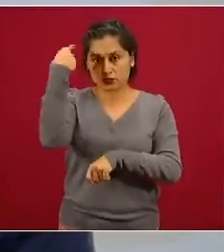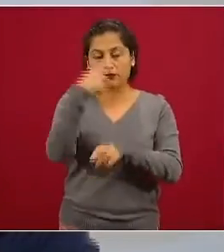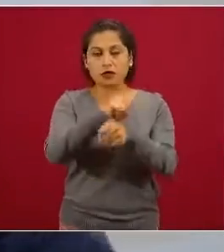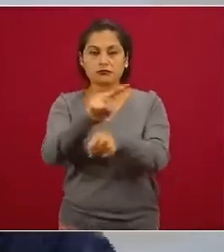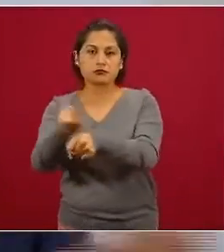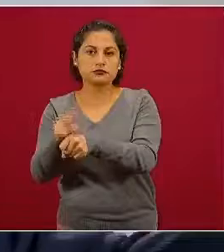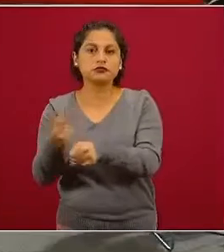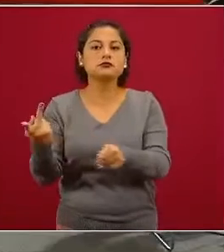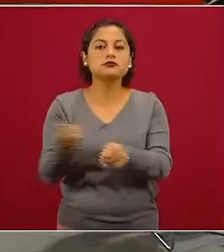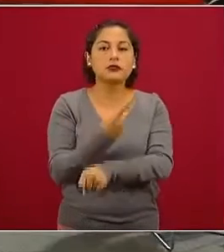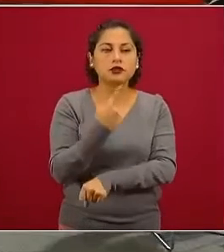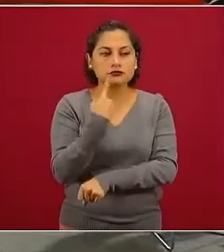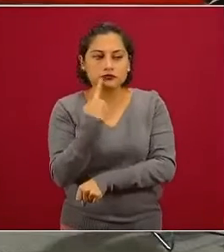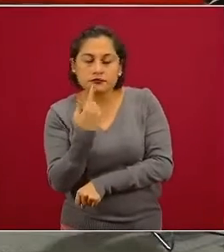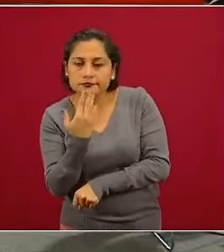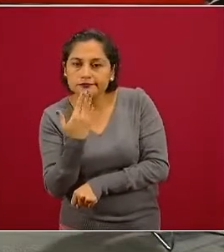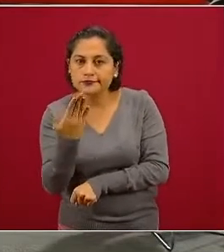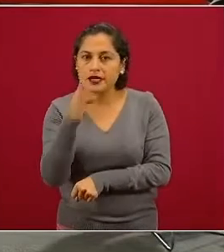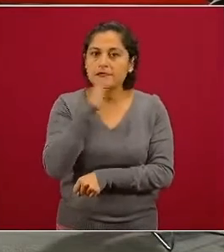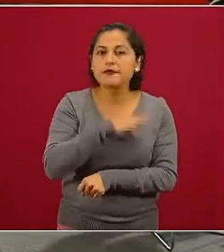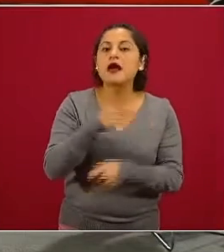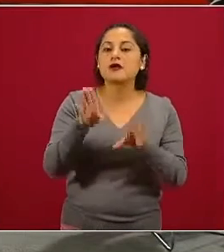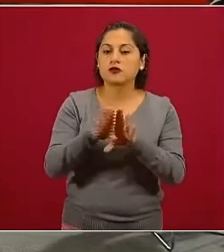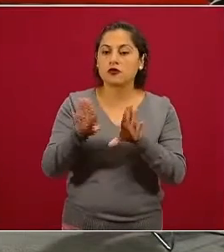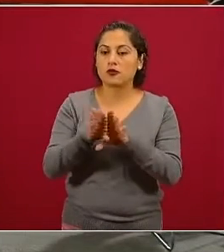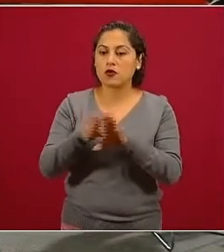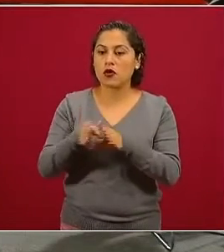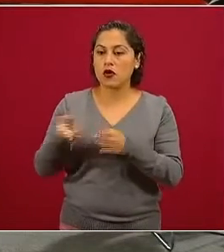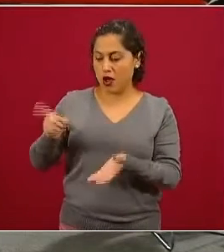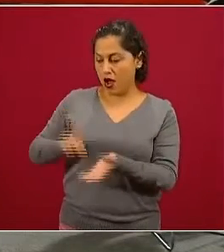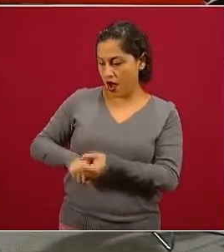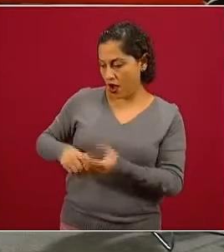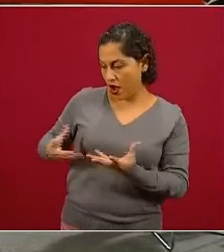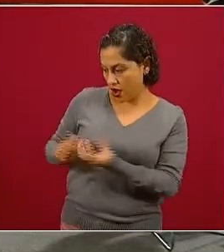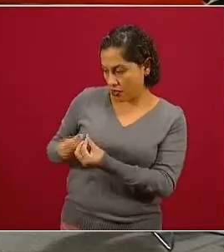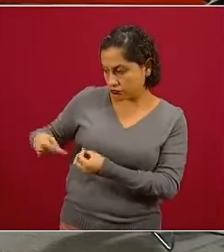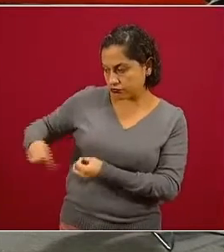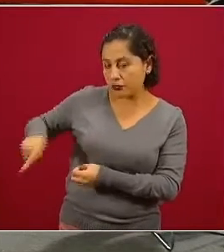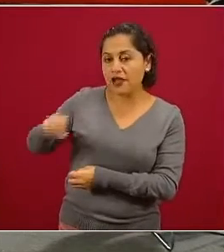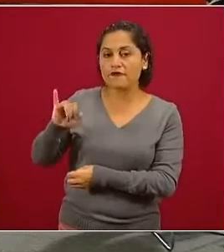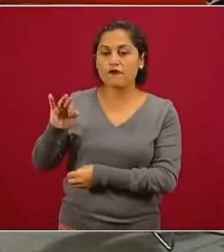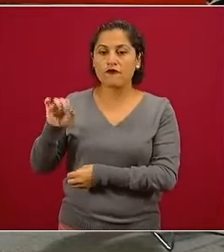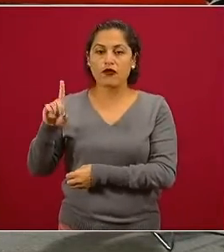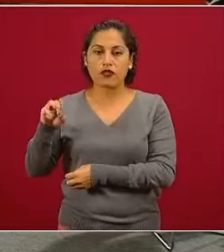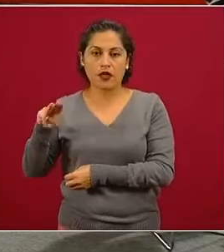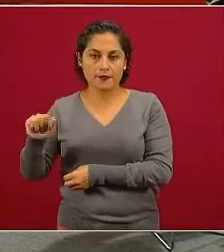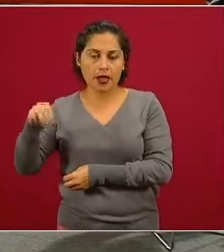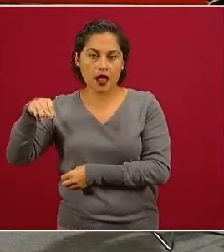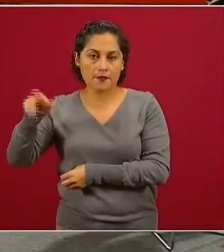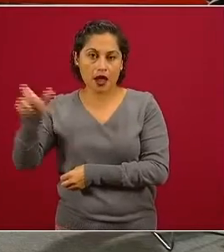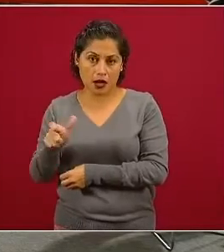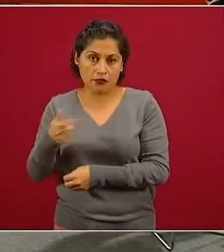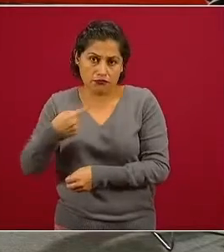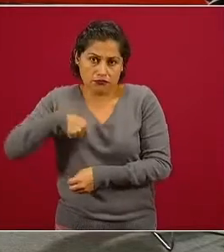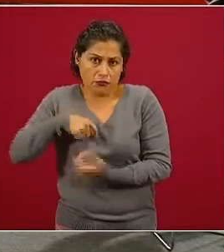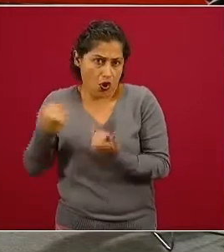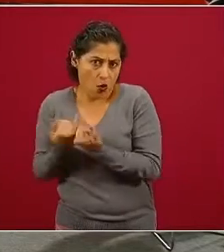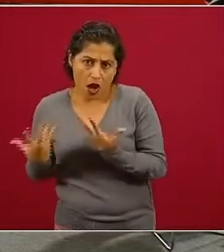digamos, tentativa de, digamos, negar esas informaciones, pero